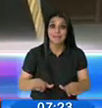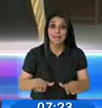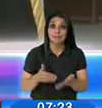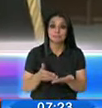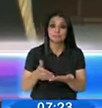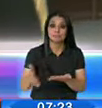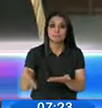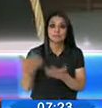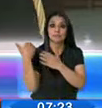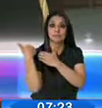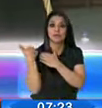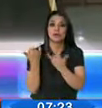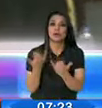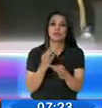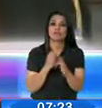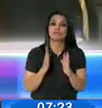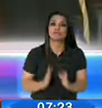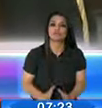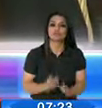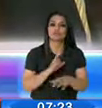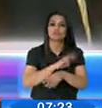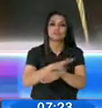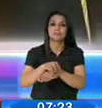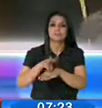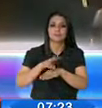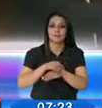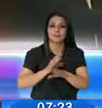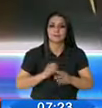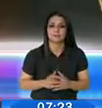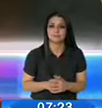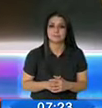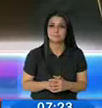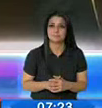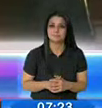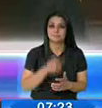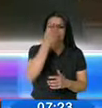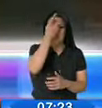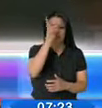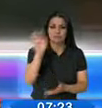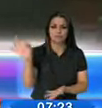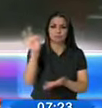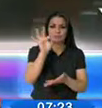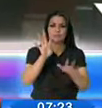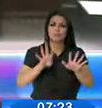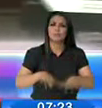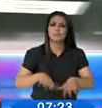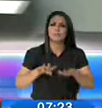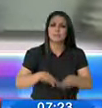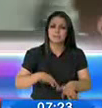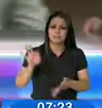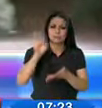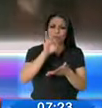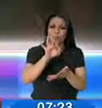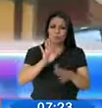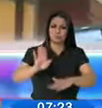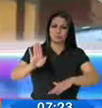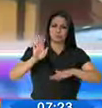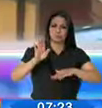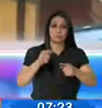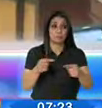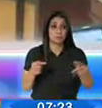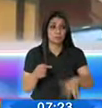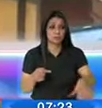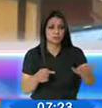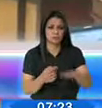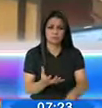cargo, Rivera asume sus funciones como superintendente. Esta decisión de posesionar a Rivera tras 9 meses de haber sido designado causó malestar en el sector de